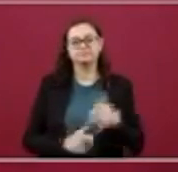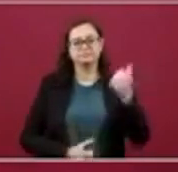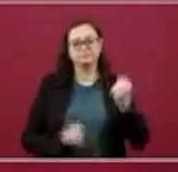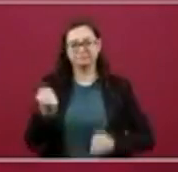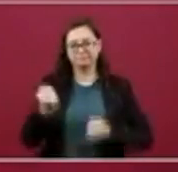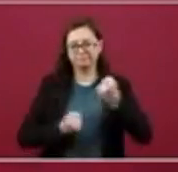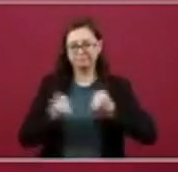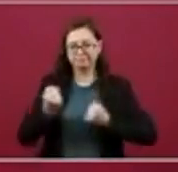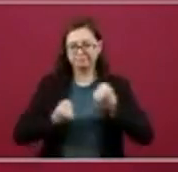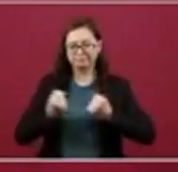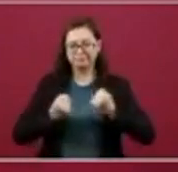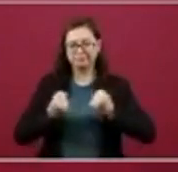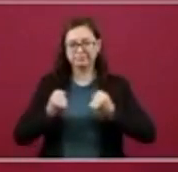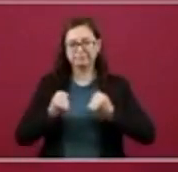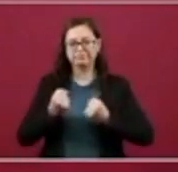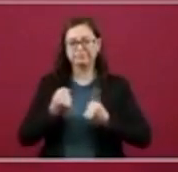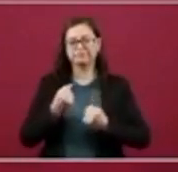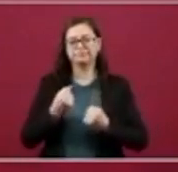vehículos